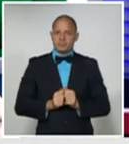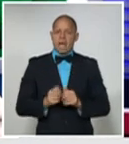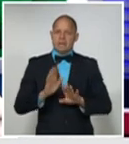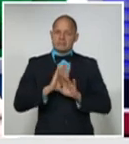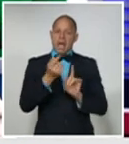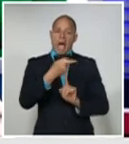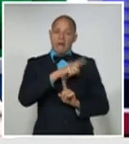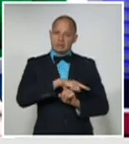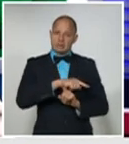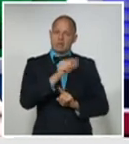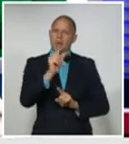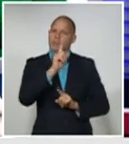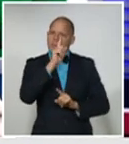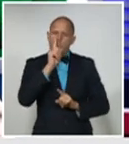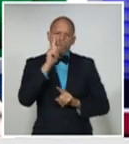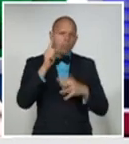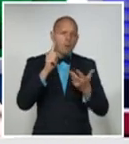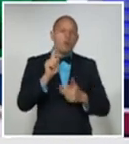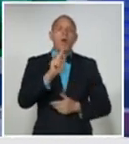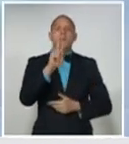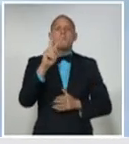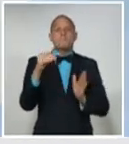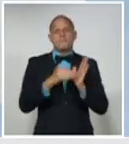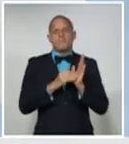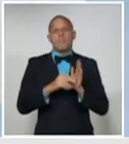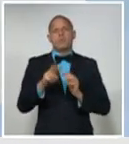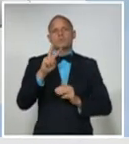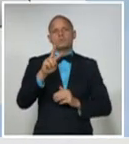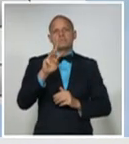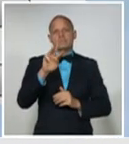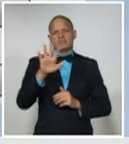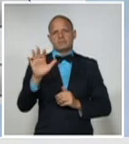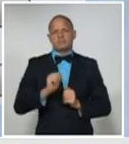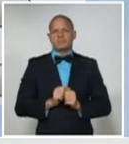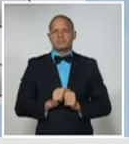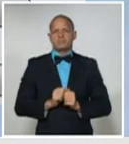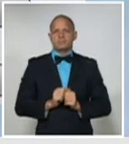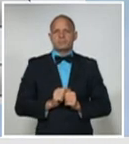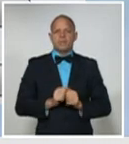20.935 muestras, y como resultado del análisis de estas